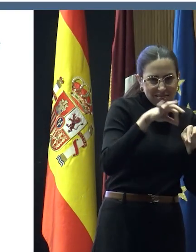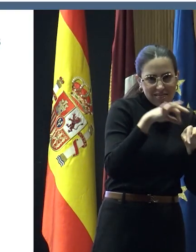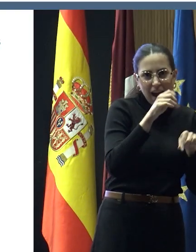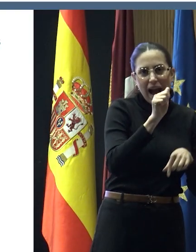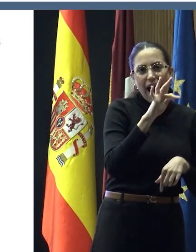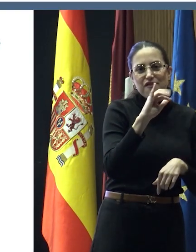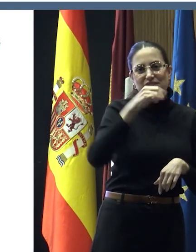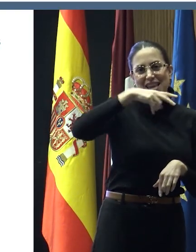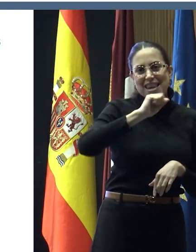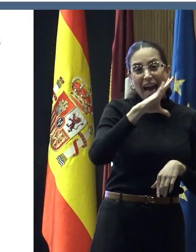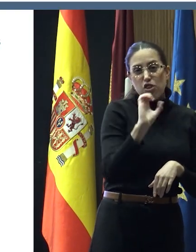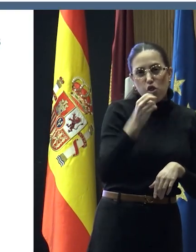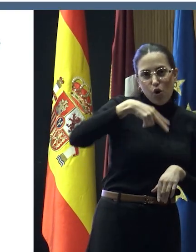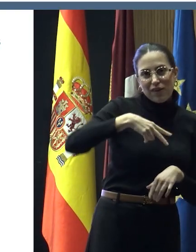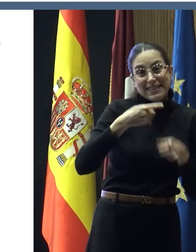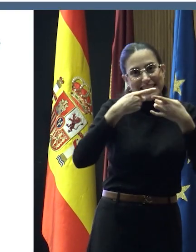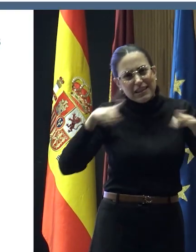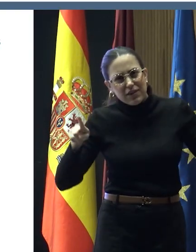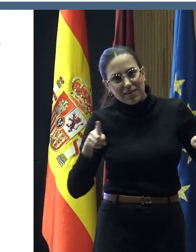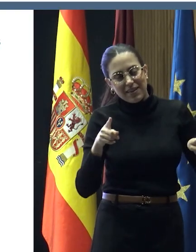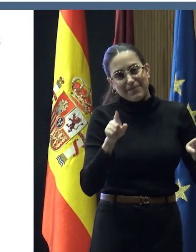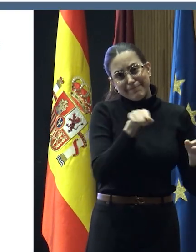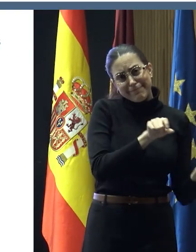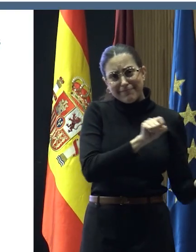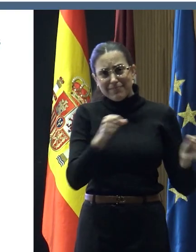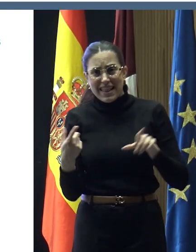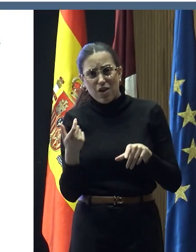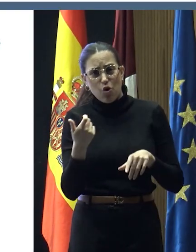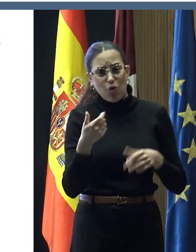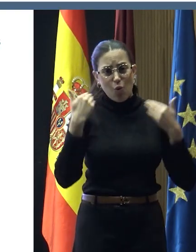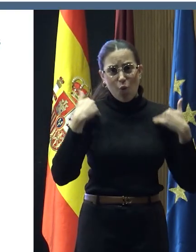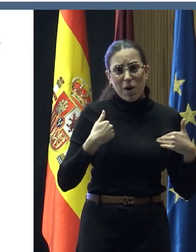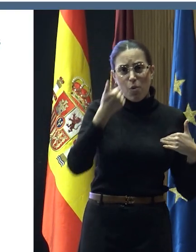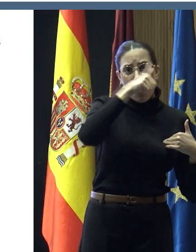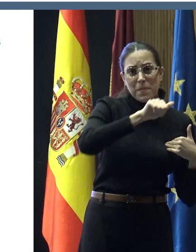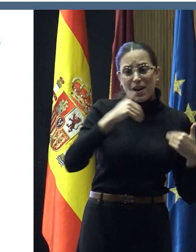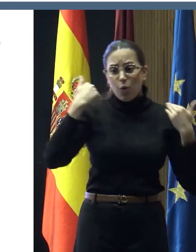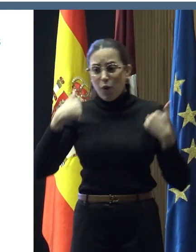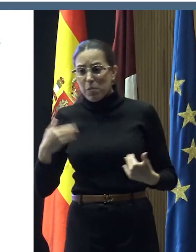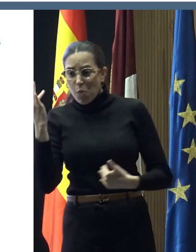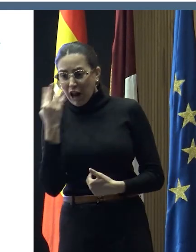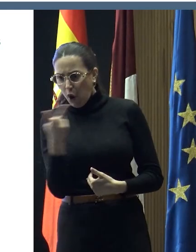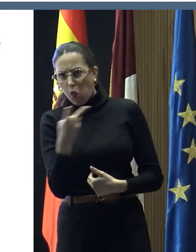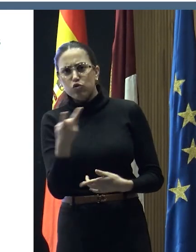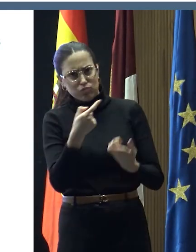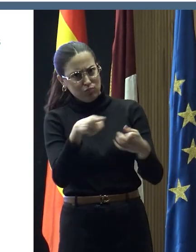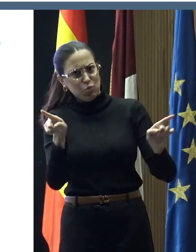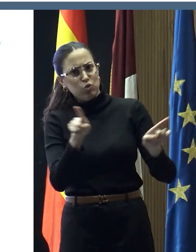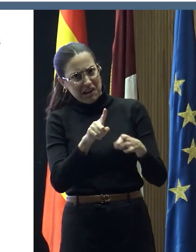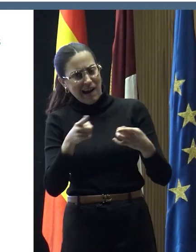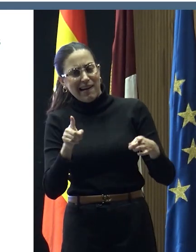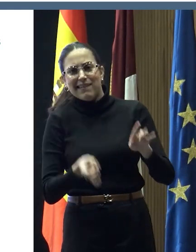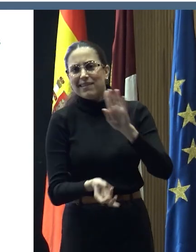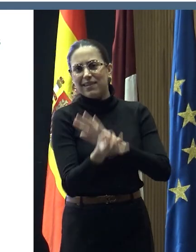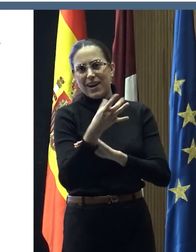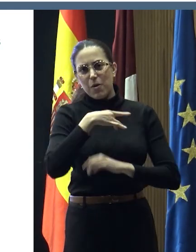símil es el cuerpo del hombre y de la mujer, pues los dos cuerpos hacen música, pero con afinaciones diferentes, y